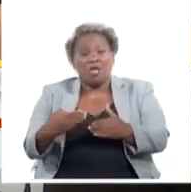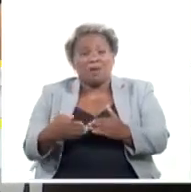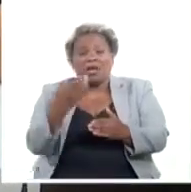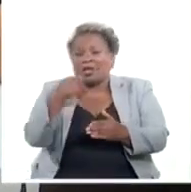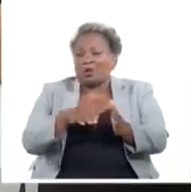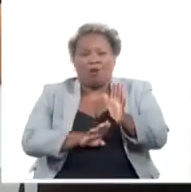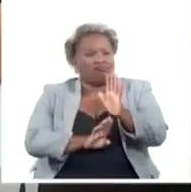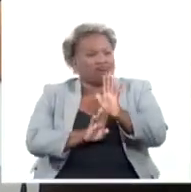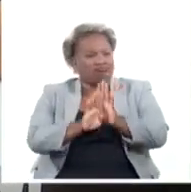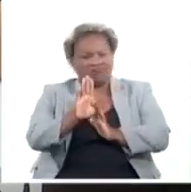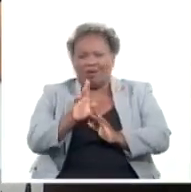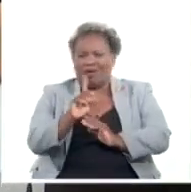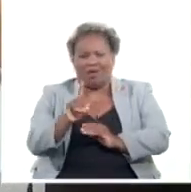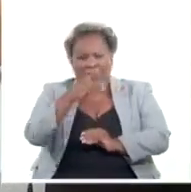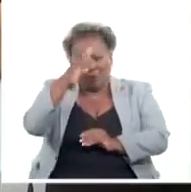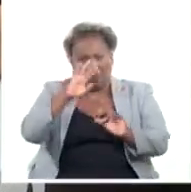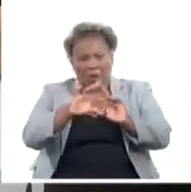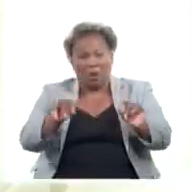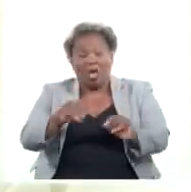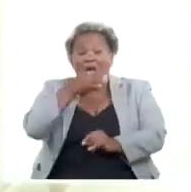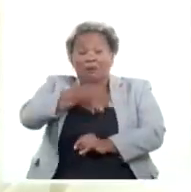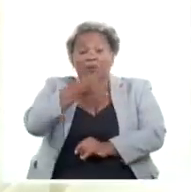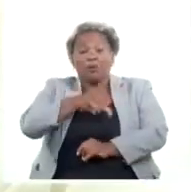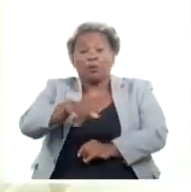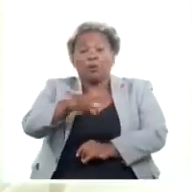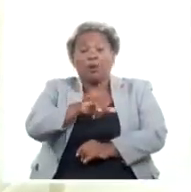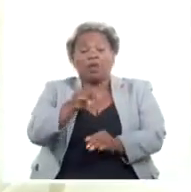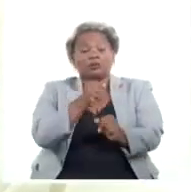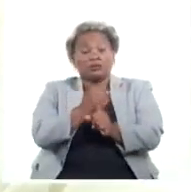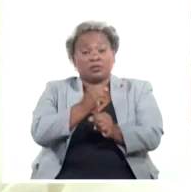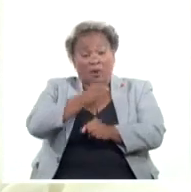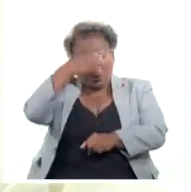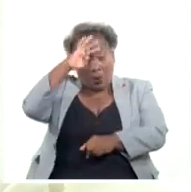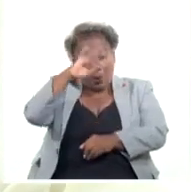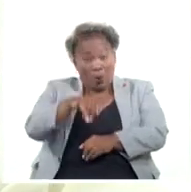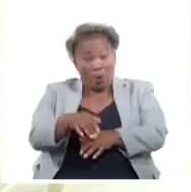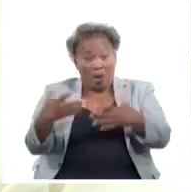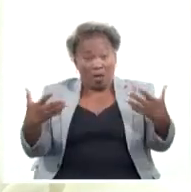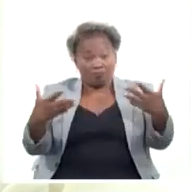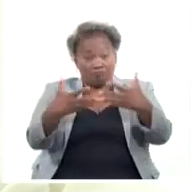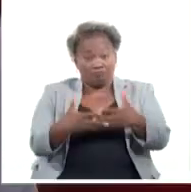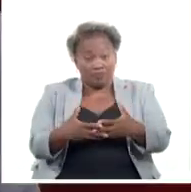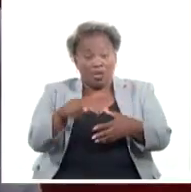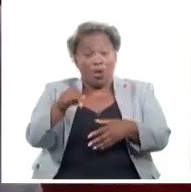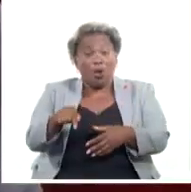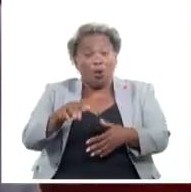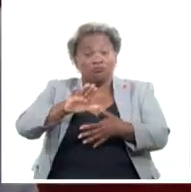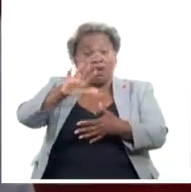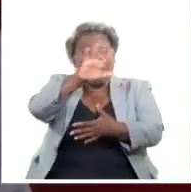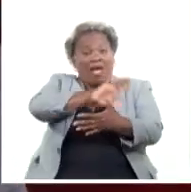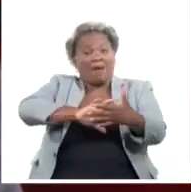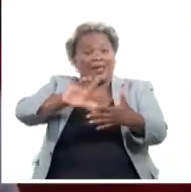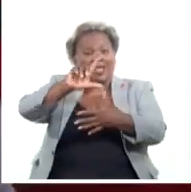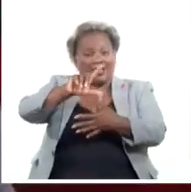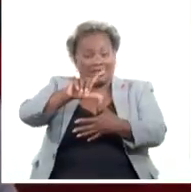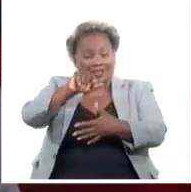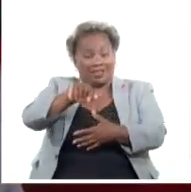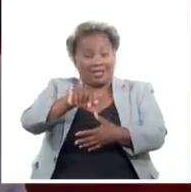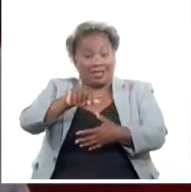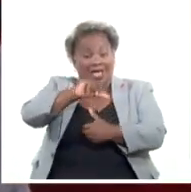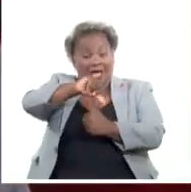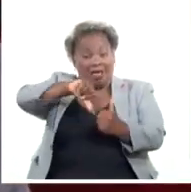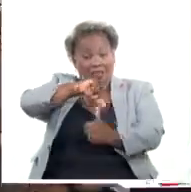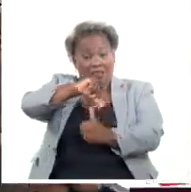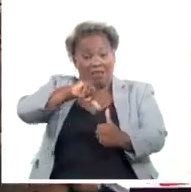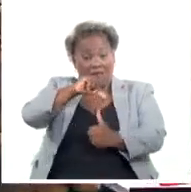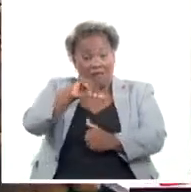previsto. Díaz-Canel se refirió en su discurso al desempeño de Cuba en sus relaciones con la región de América Latina y el Caribe. En el